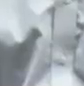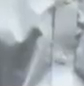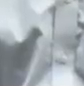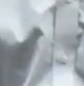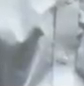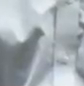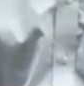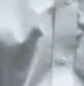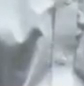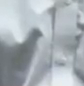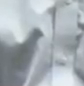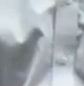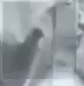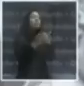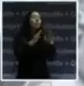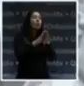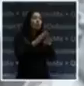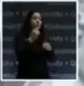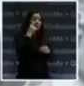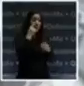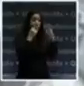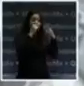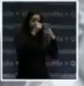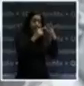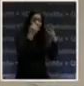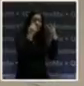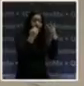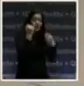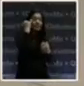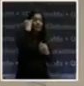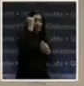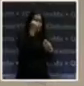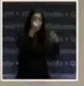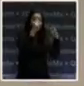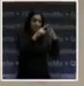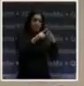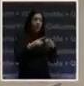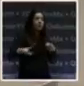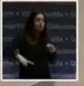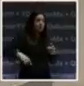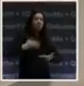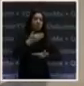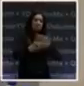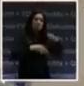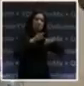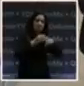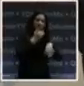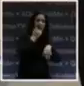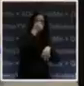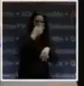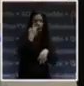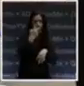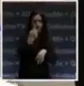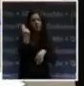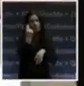lo propondría? Son 3 las ideas, los puntos. El primero, un gobierno eficiente. Para eso está el